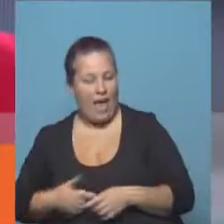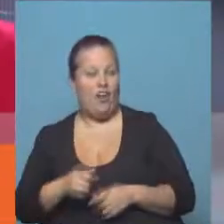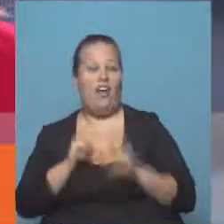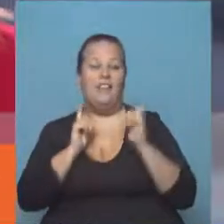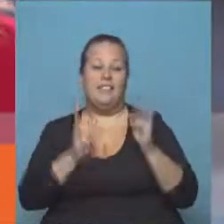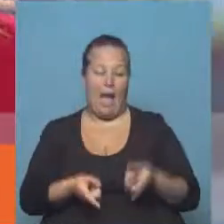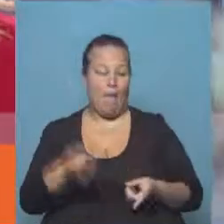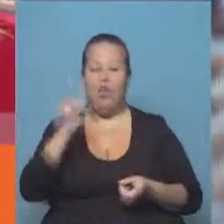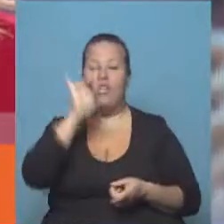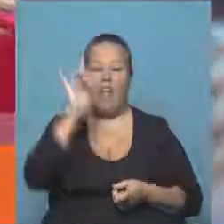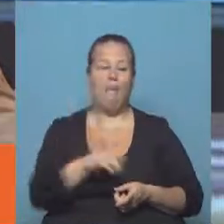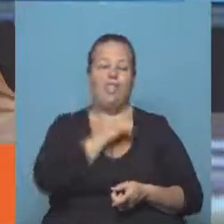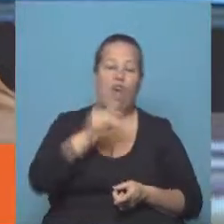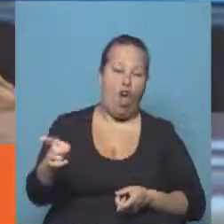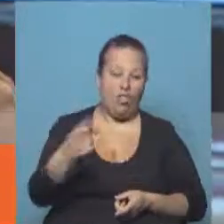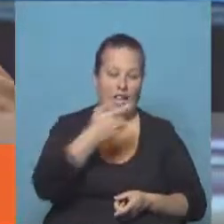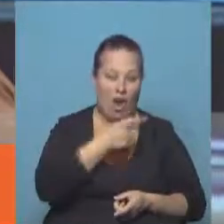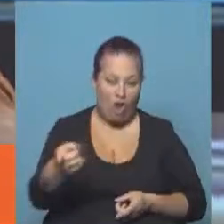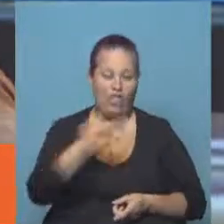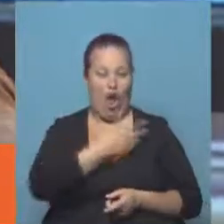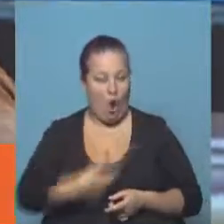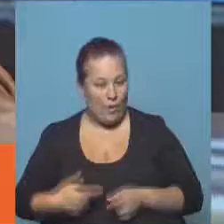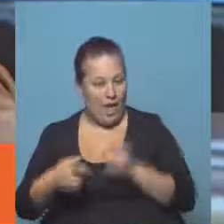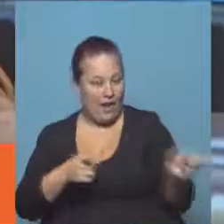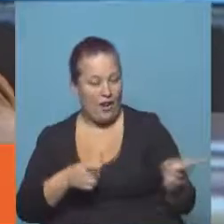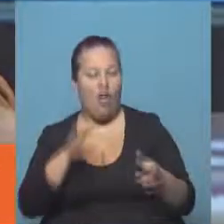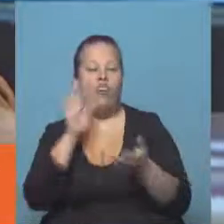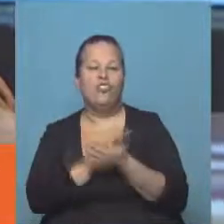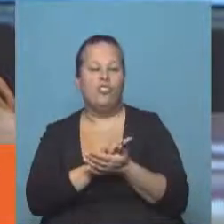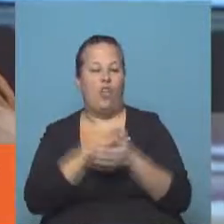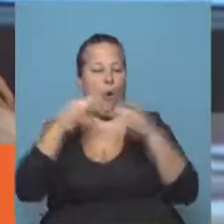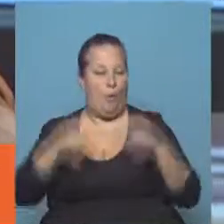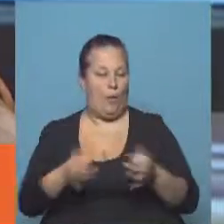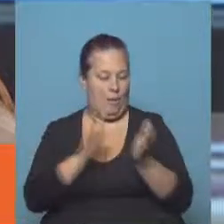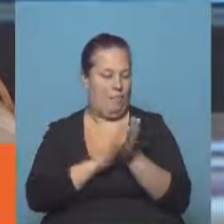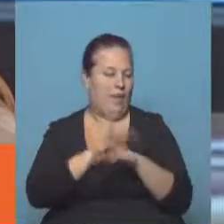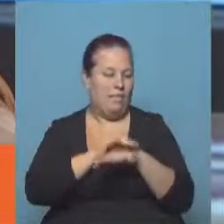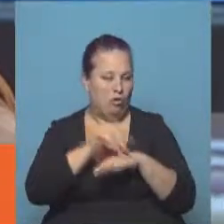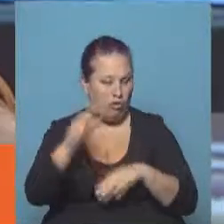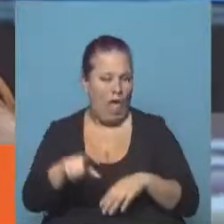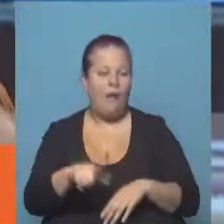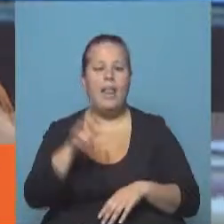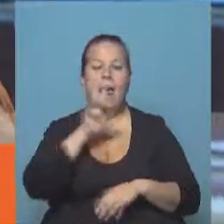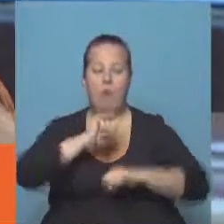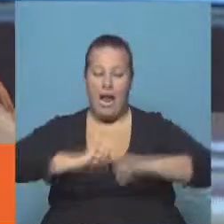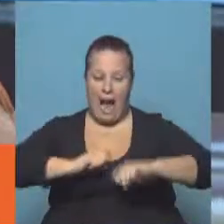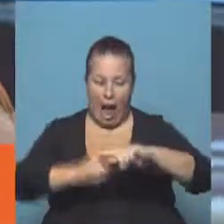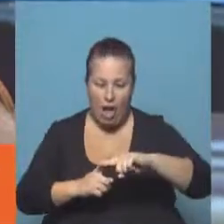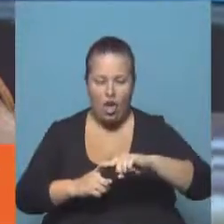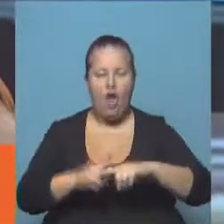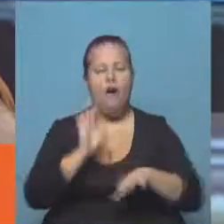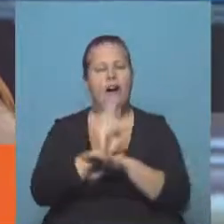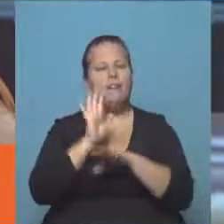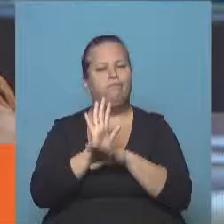solo la oposición a la oposición en lo que pueda tener de éticamente comprometido. Elisa Carrió representa